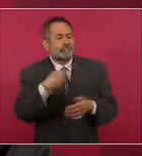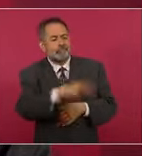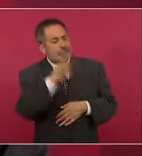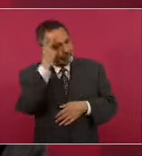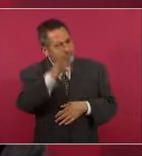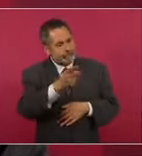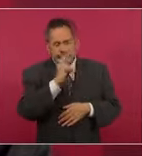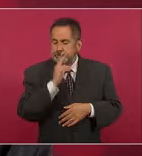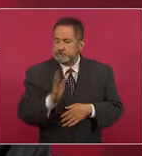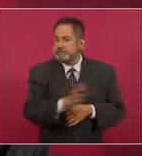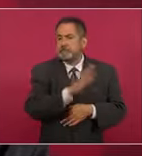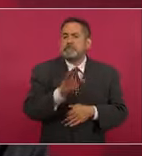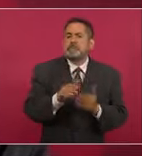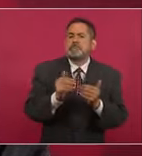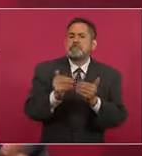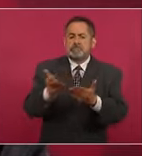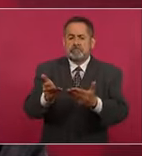poder